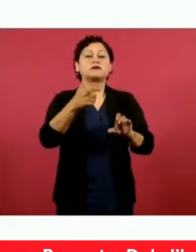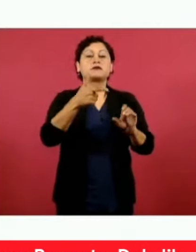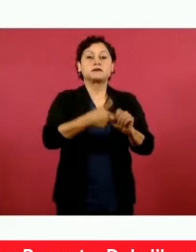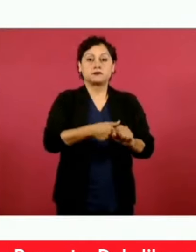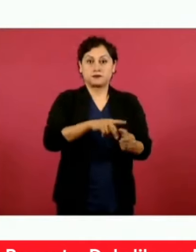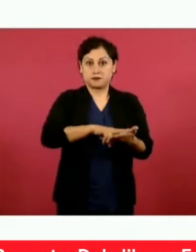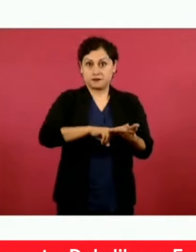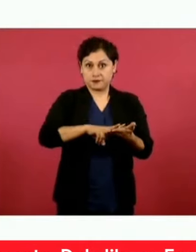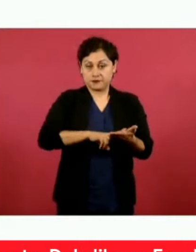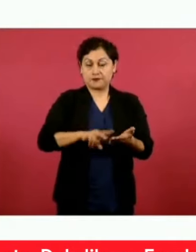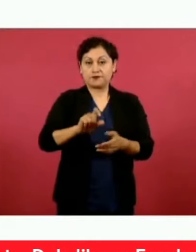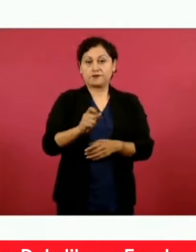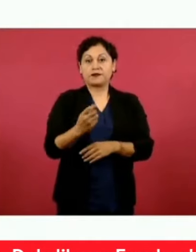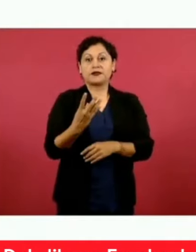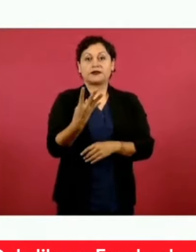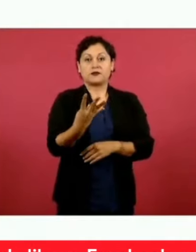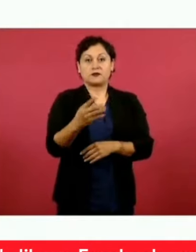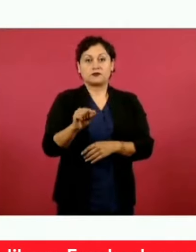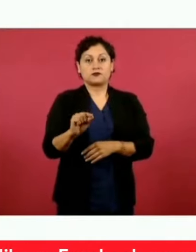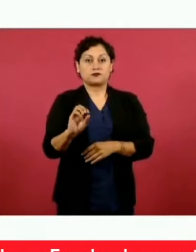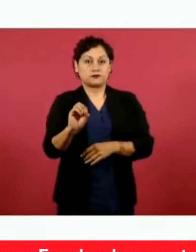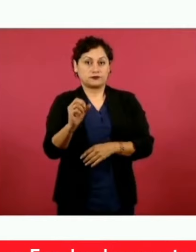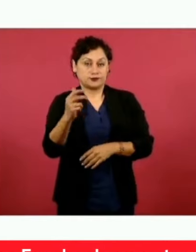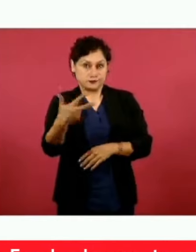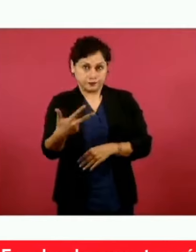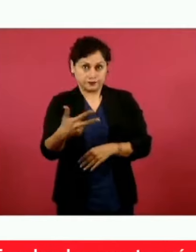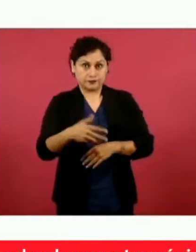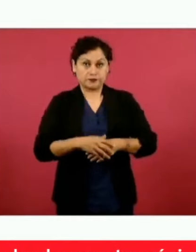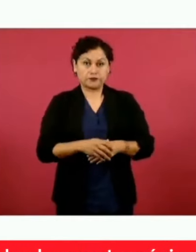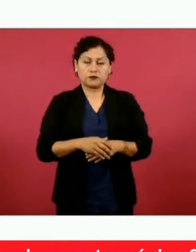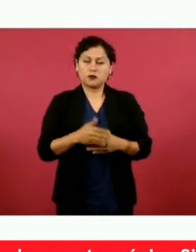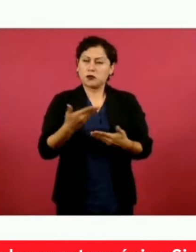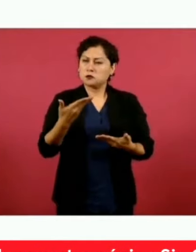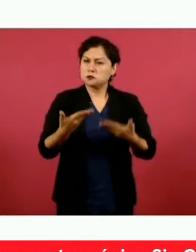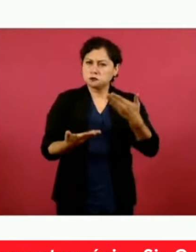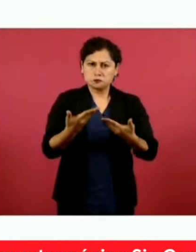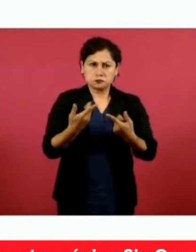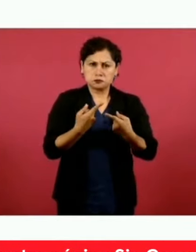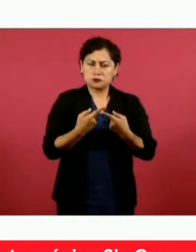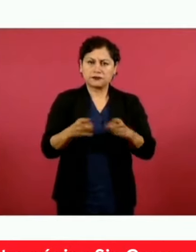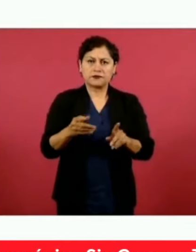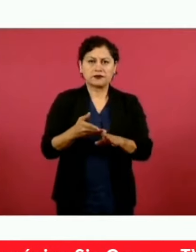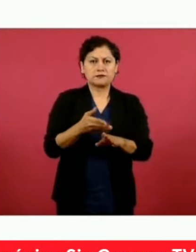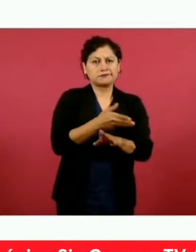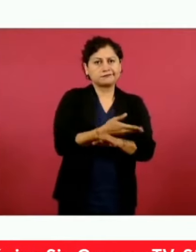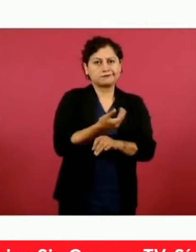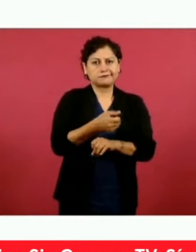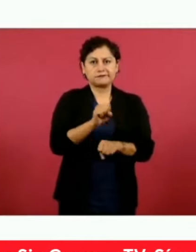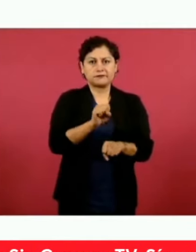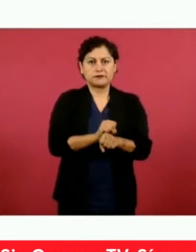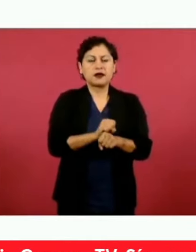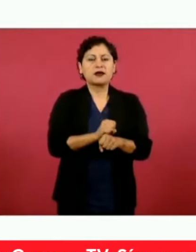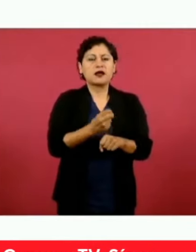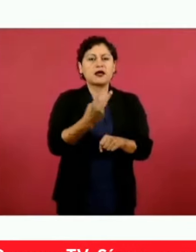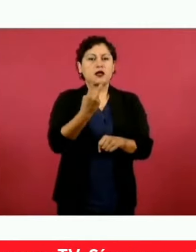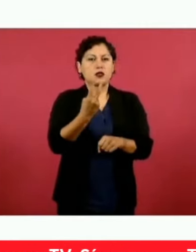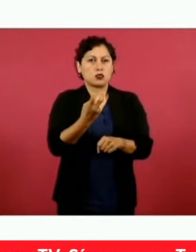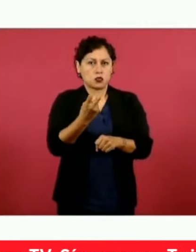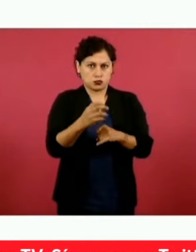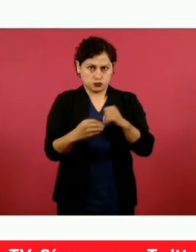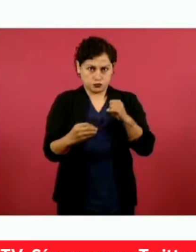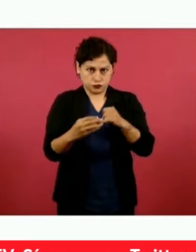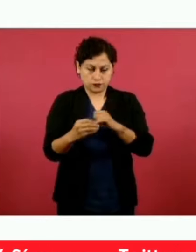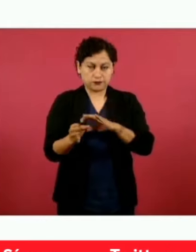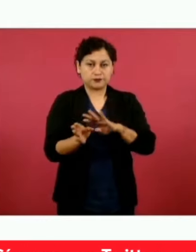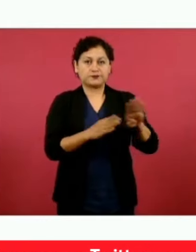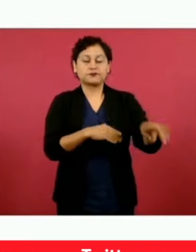en $24.08. Únicamente hay una diferencia respecto a la semana pasada de 2 centavos. En el caso de la